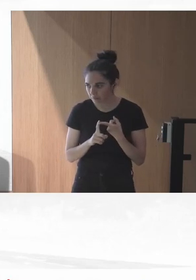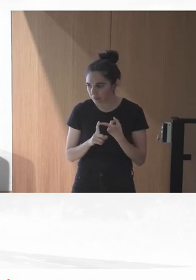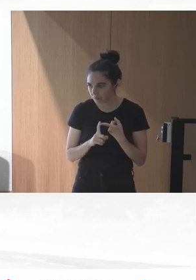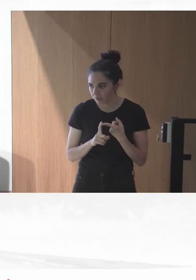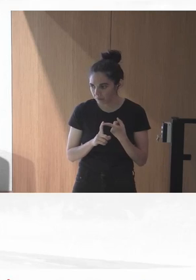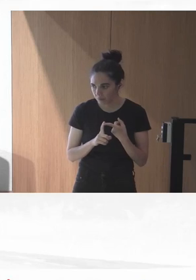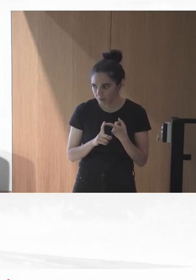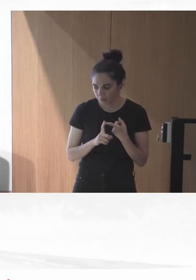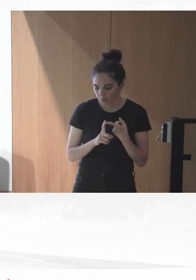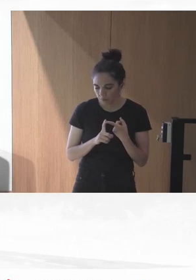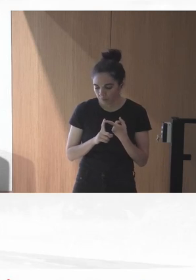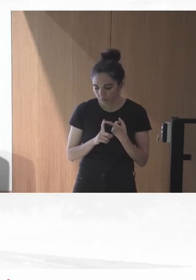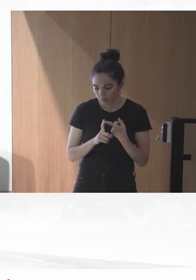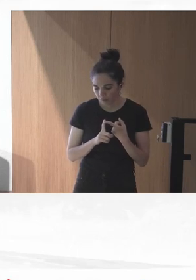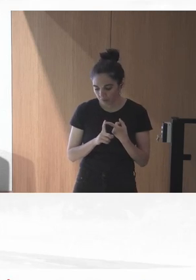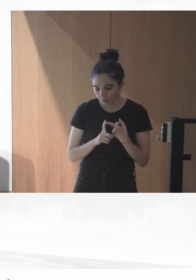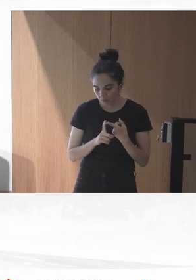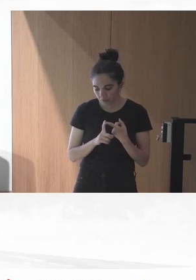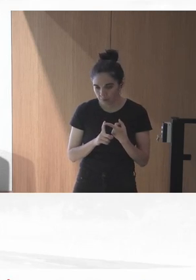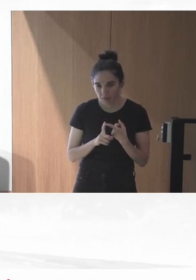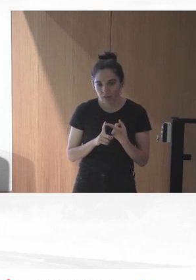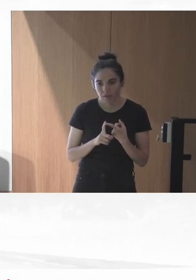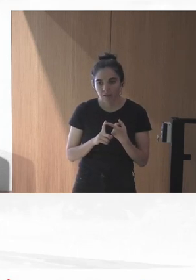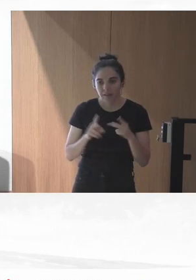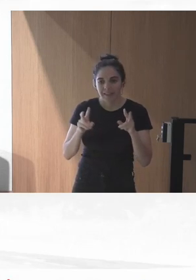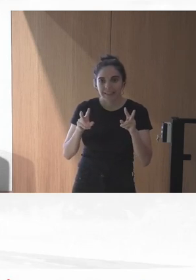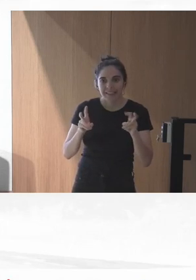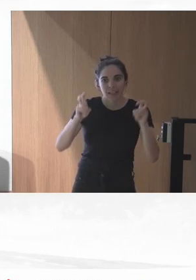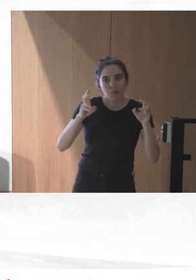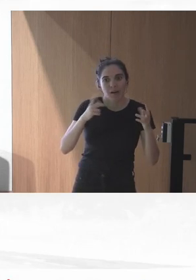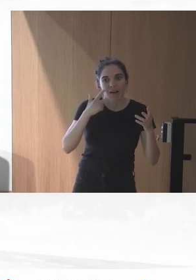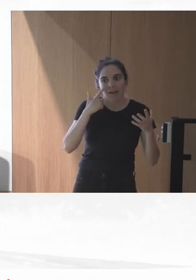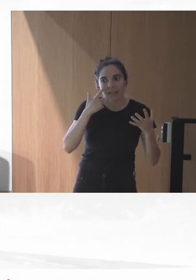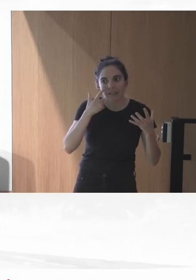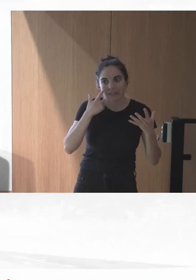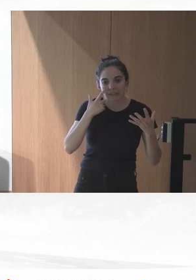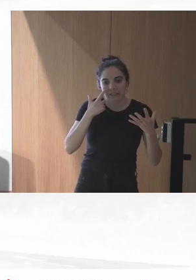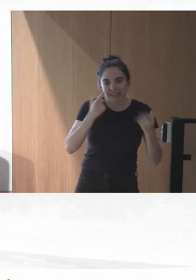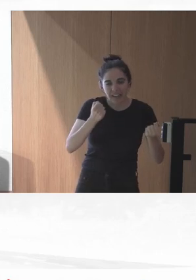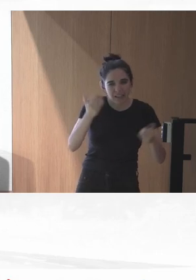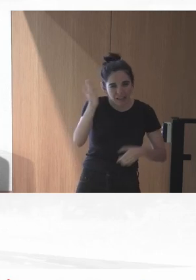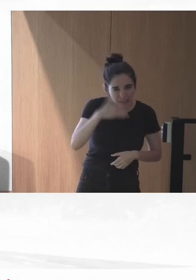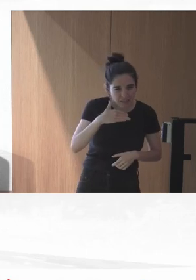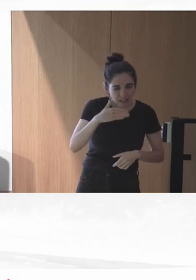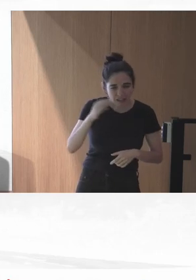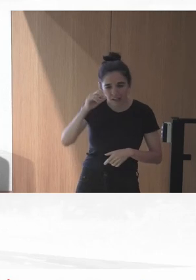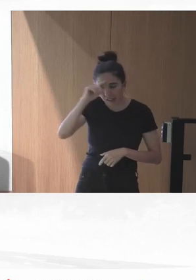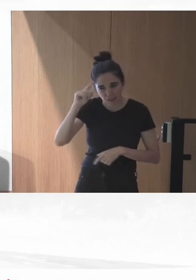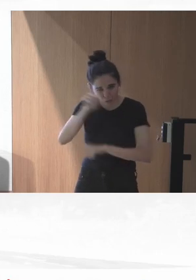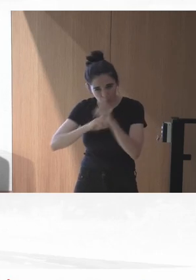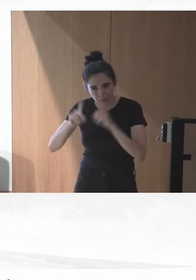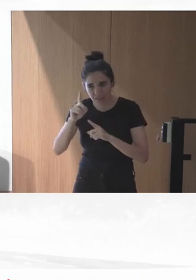qué las defensas de insanidad o de trastorno mental son contrarias a la Convención